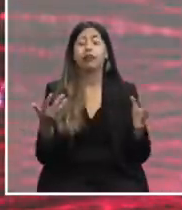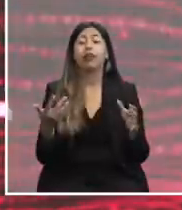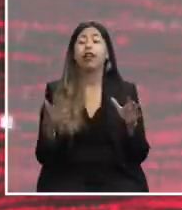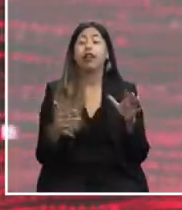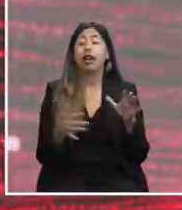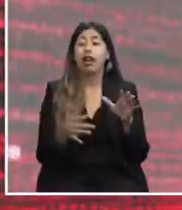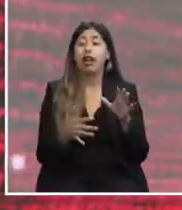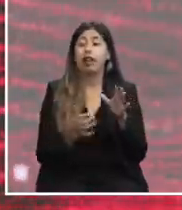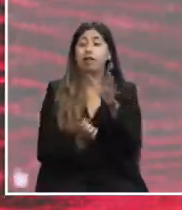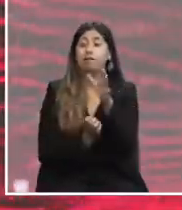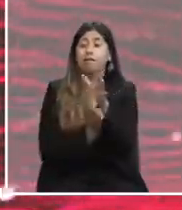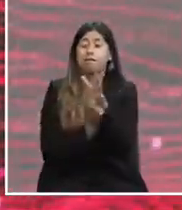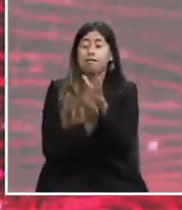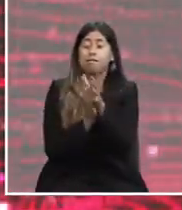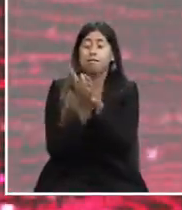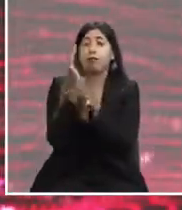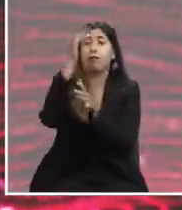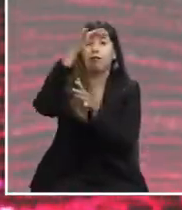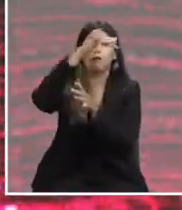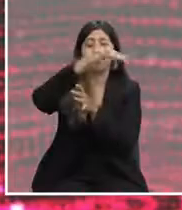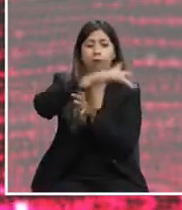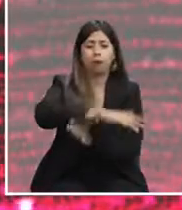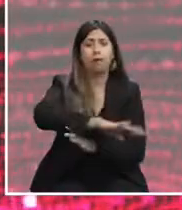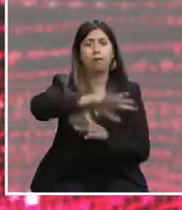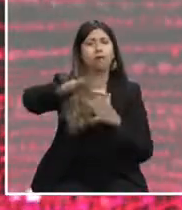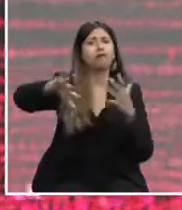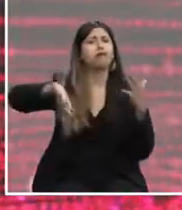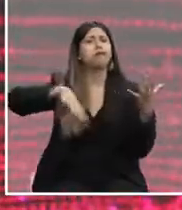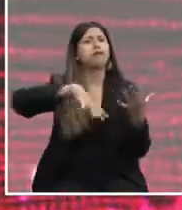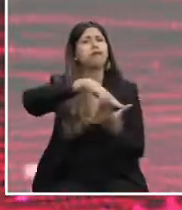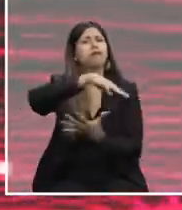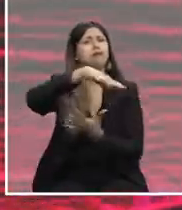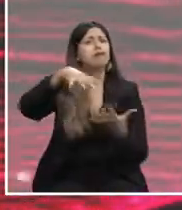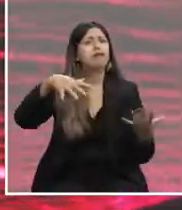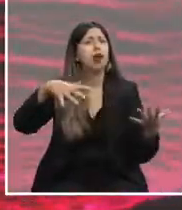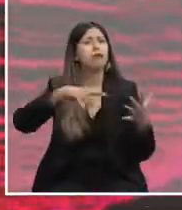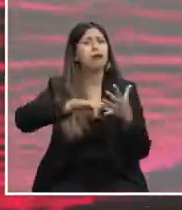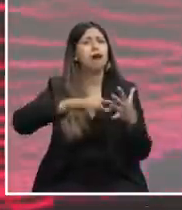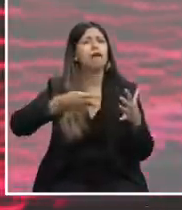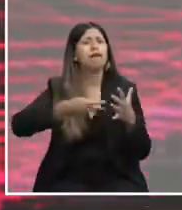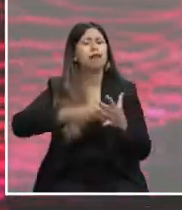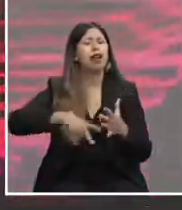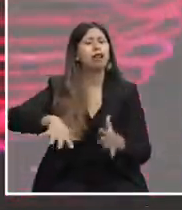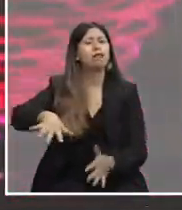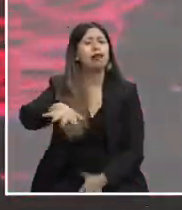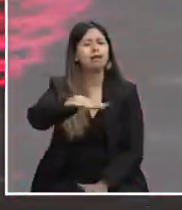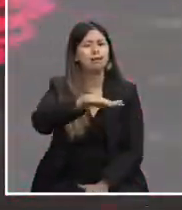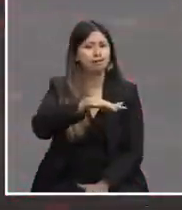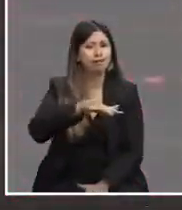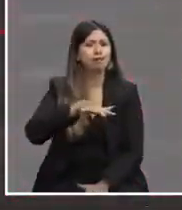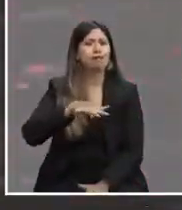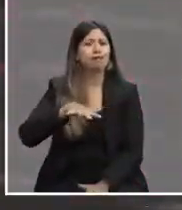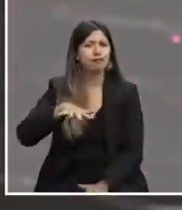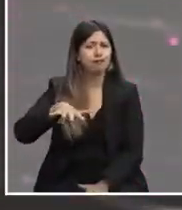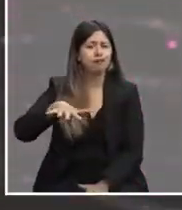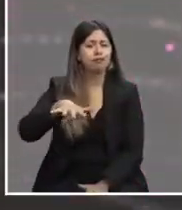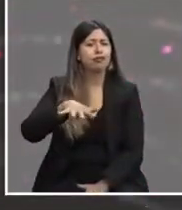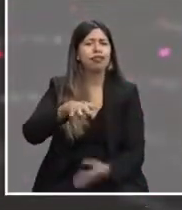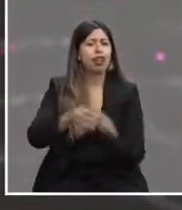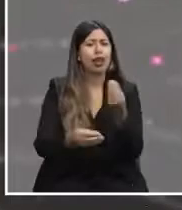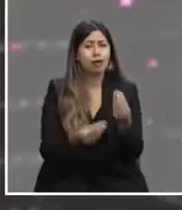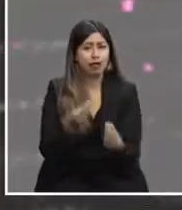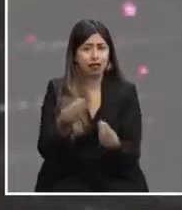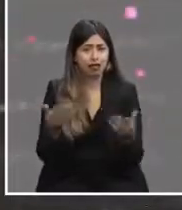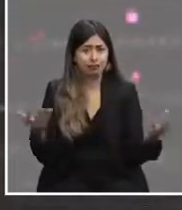que explotan, empiezan a generar grandes problemas. ¿Okay? Entonces, ¿qué ocurre?